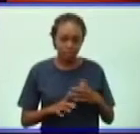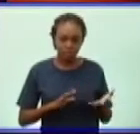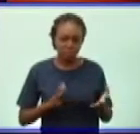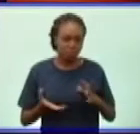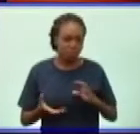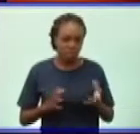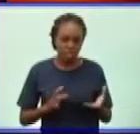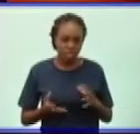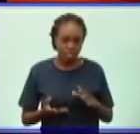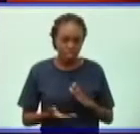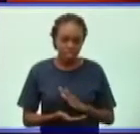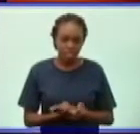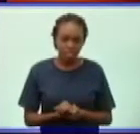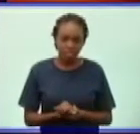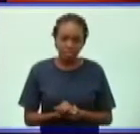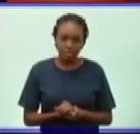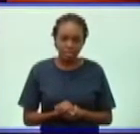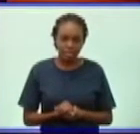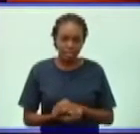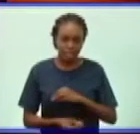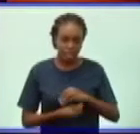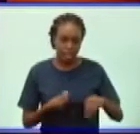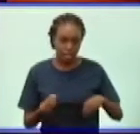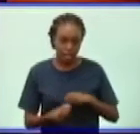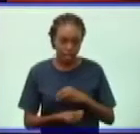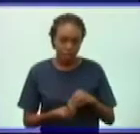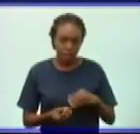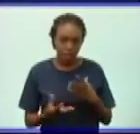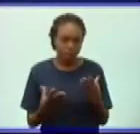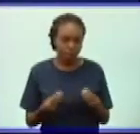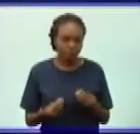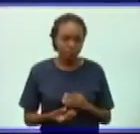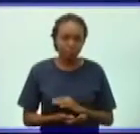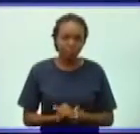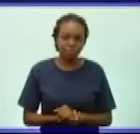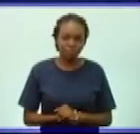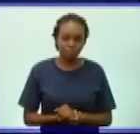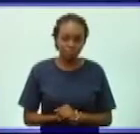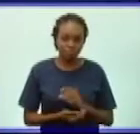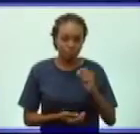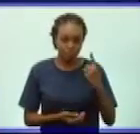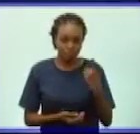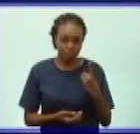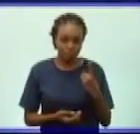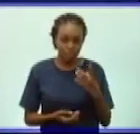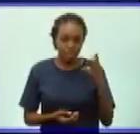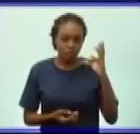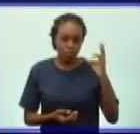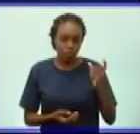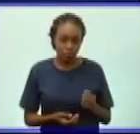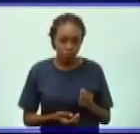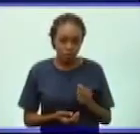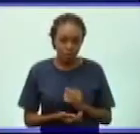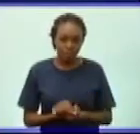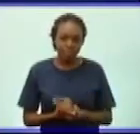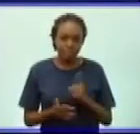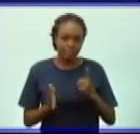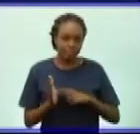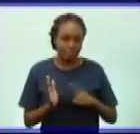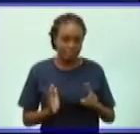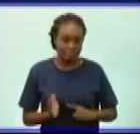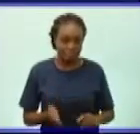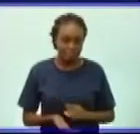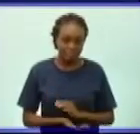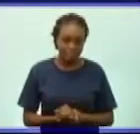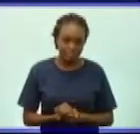cuerpo o de una sustancia? Depende de varios factores. Primero, de la cantidad de energía transmitida